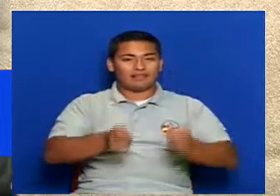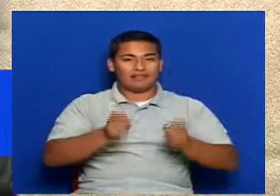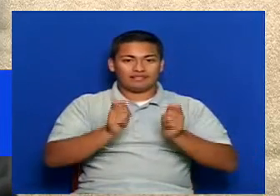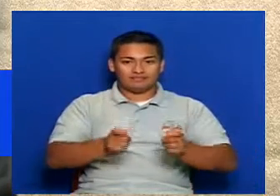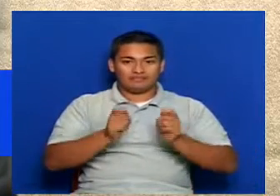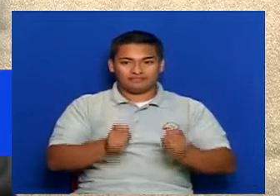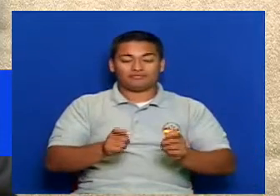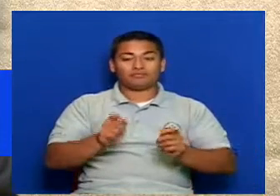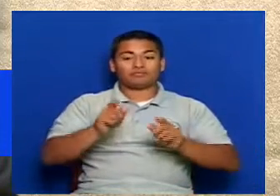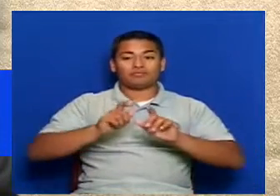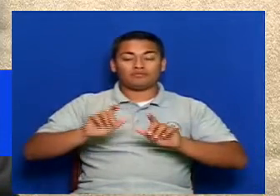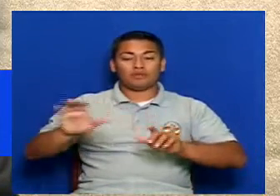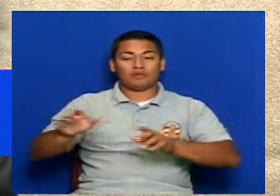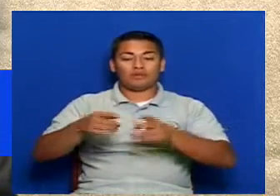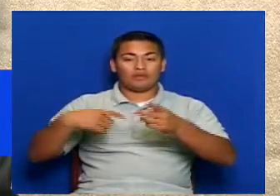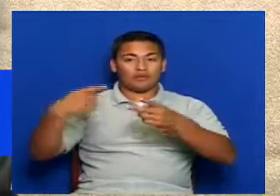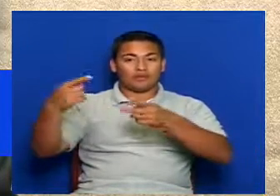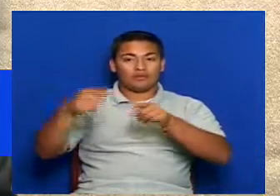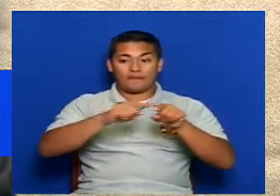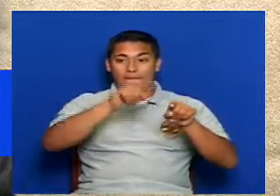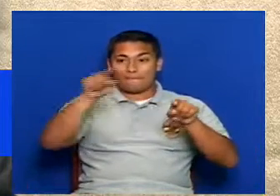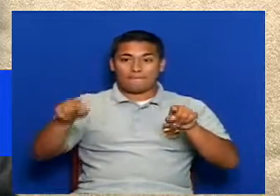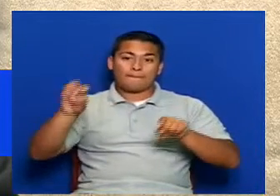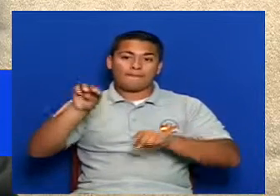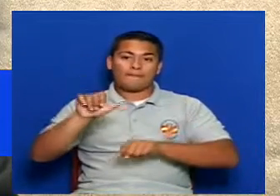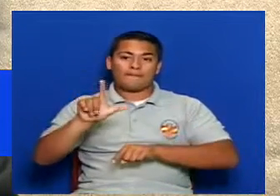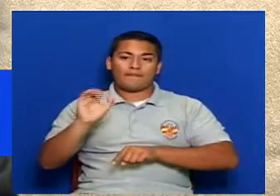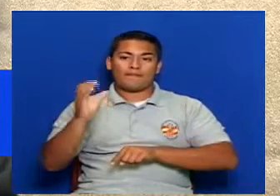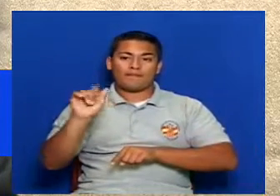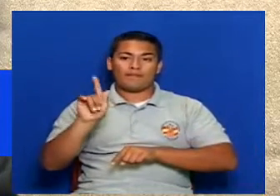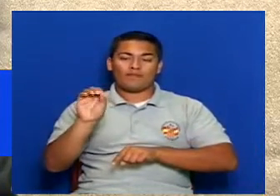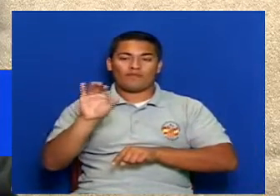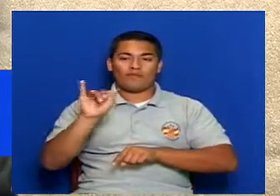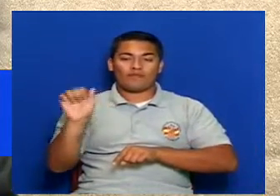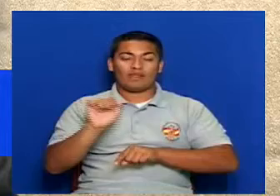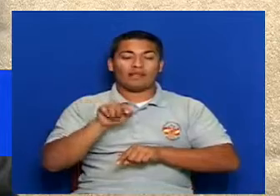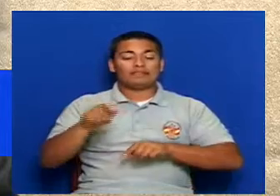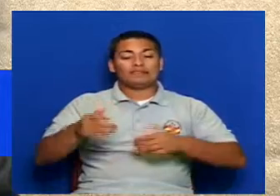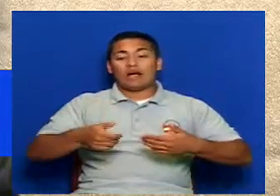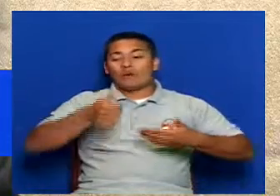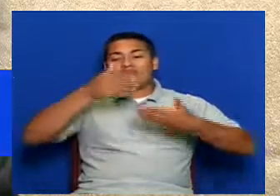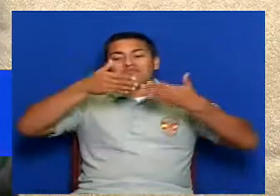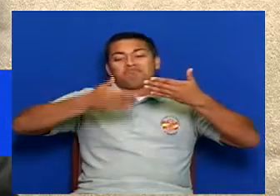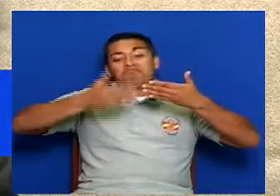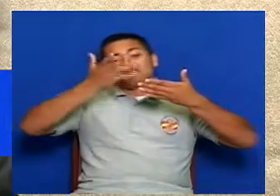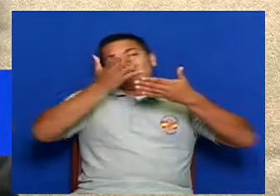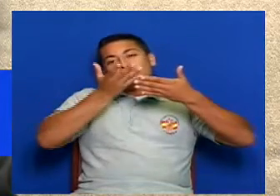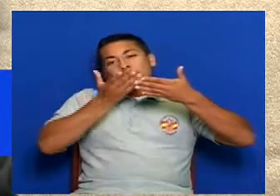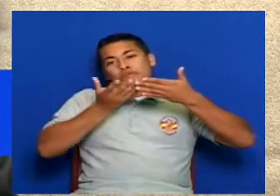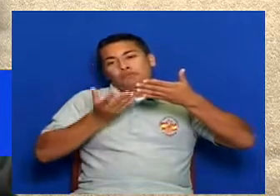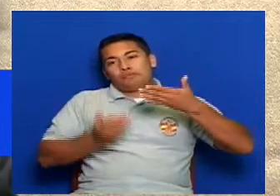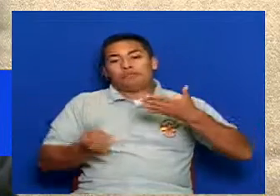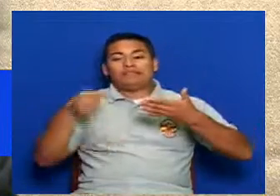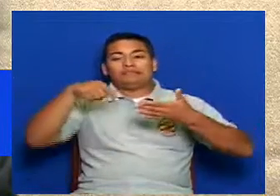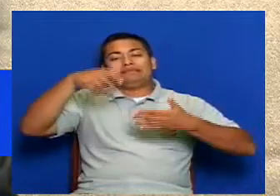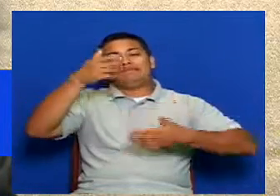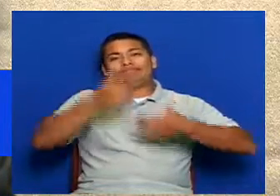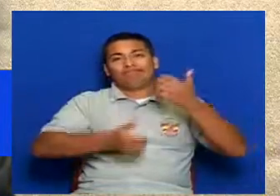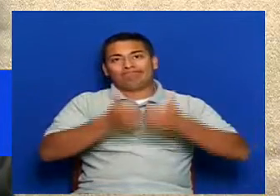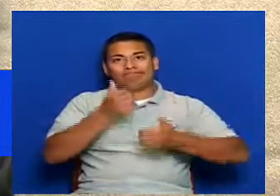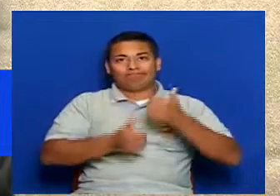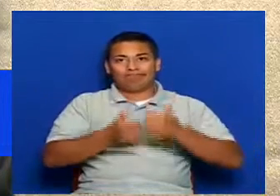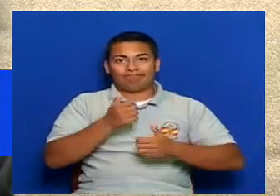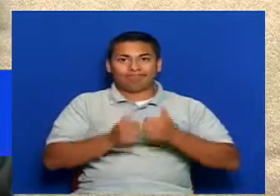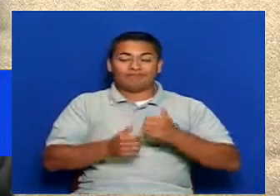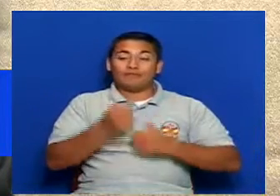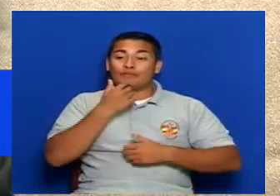y en las tierras fértiles de malacatoya la presa está prácticamente seca producto de del riego y